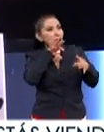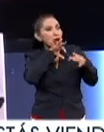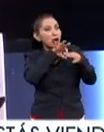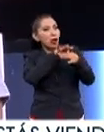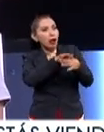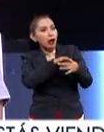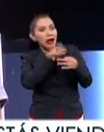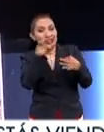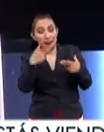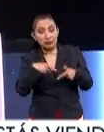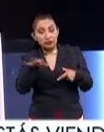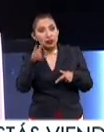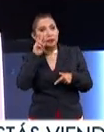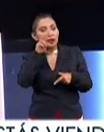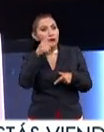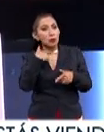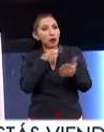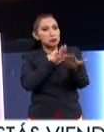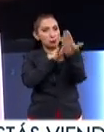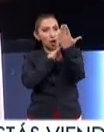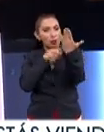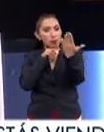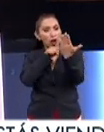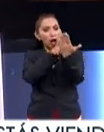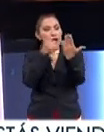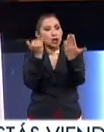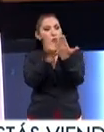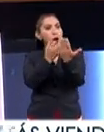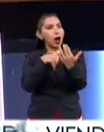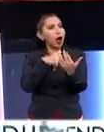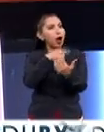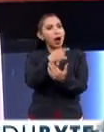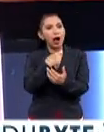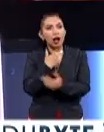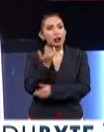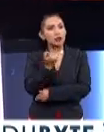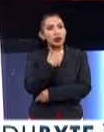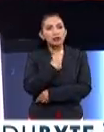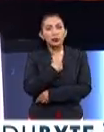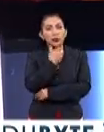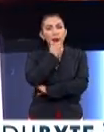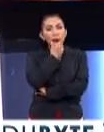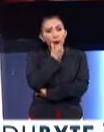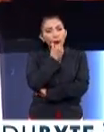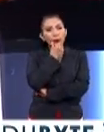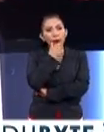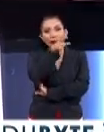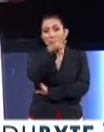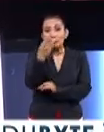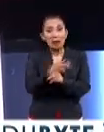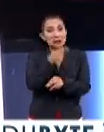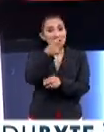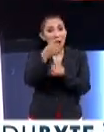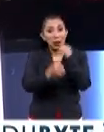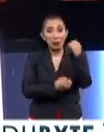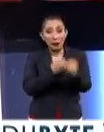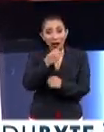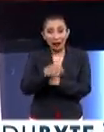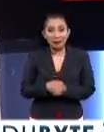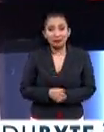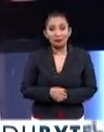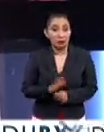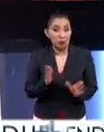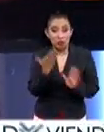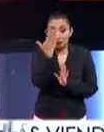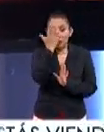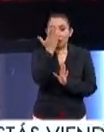entonces esto que un público se esté viendo es un poco como interactivo, como un espejo, sí, en los rostros de un juego de espejos, ¿verdad?